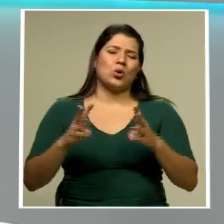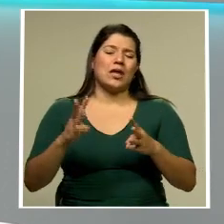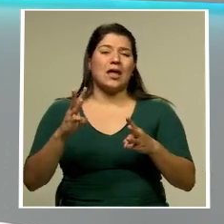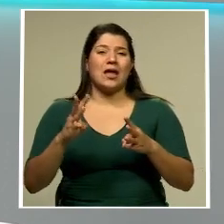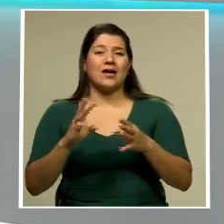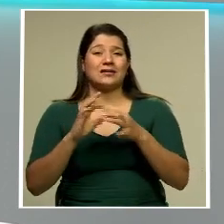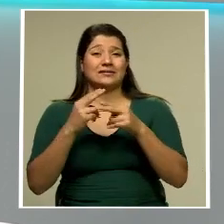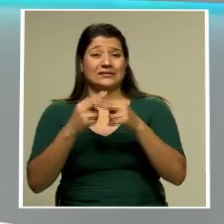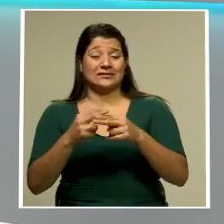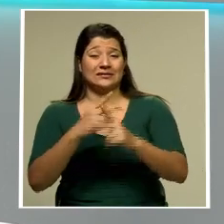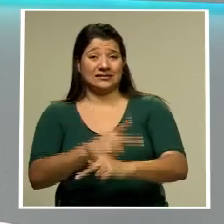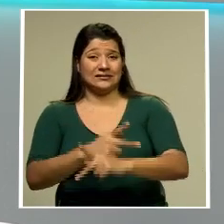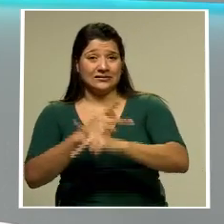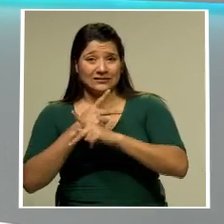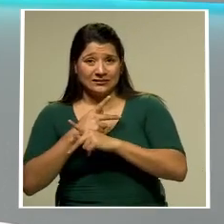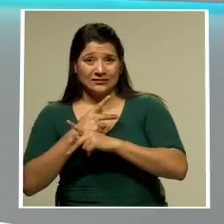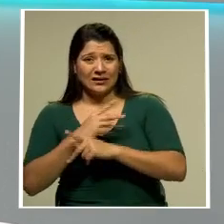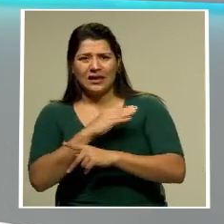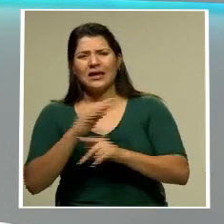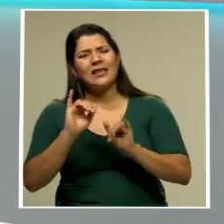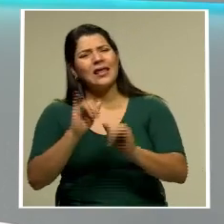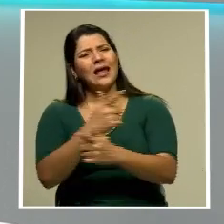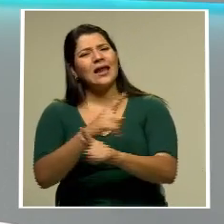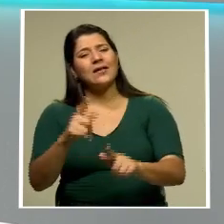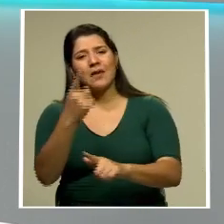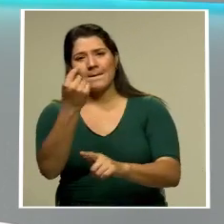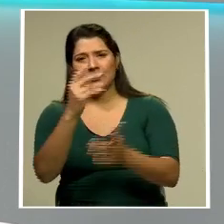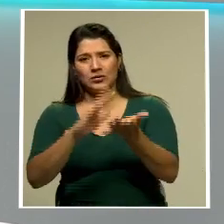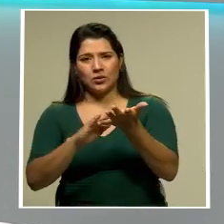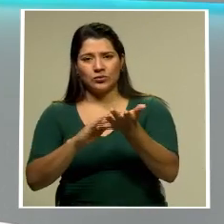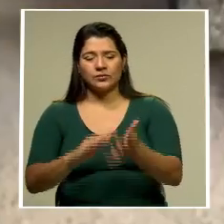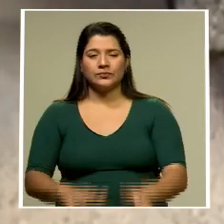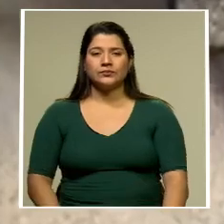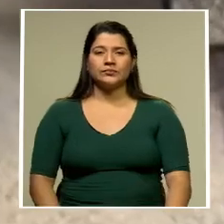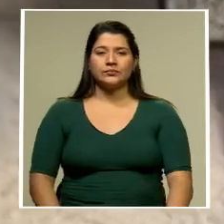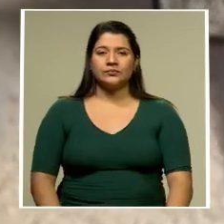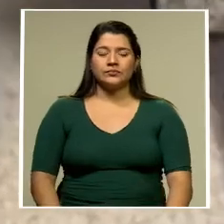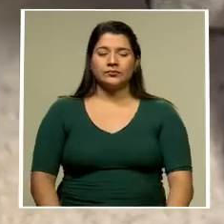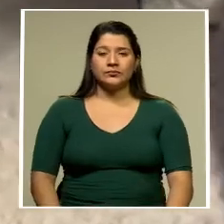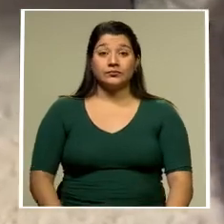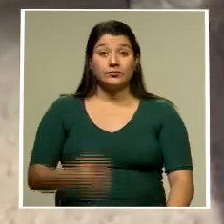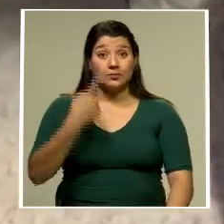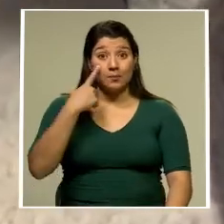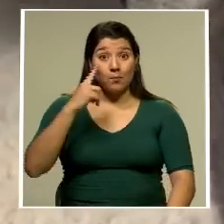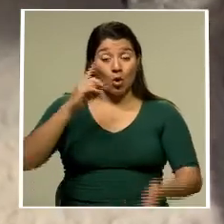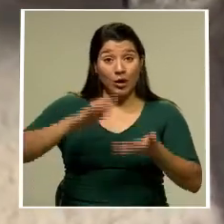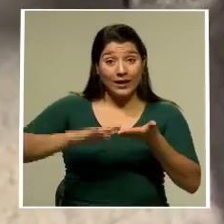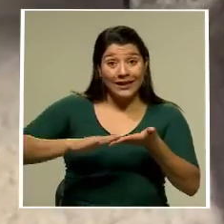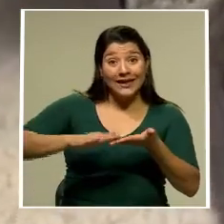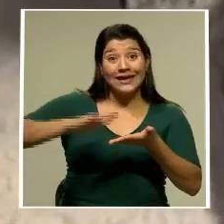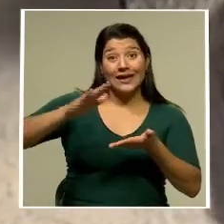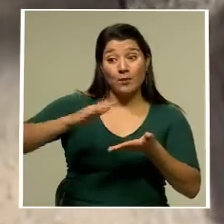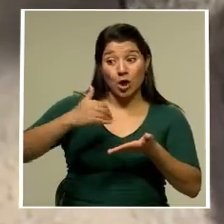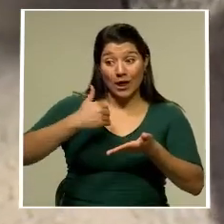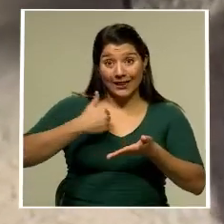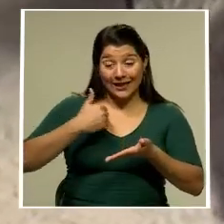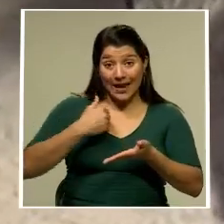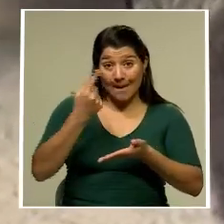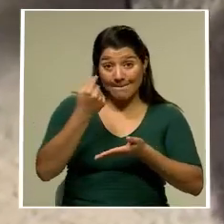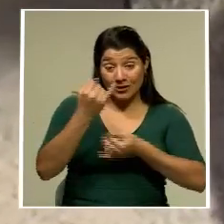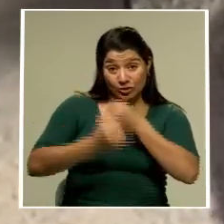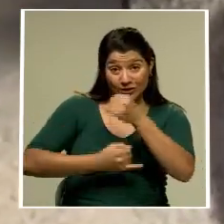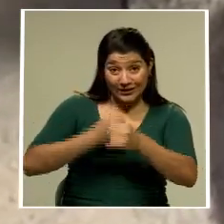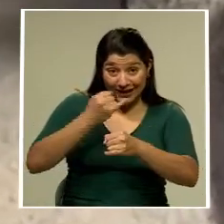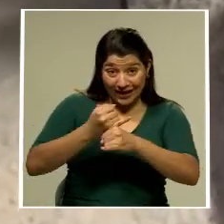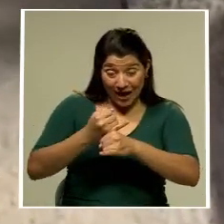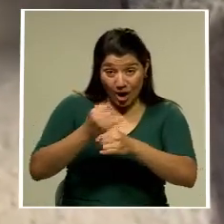proteccionista y se libere el precio del arroz. Debido al incremento que han tenido los precios internacionales